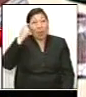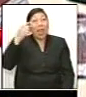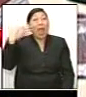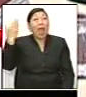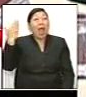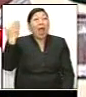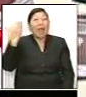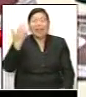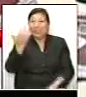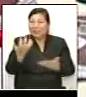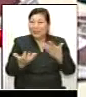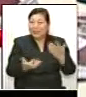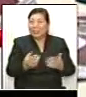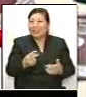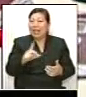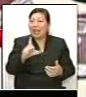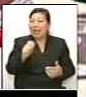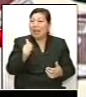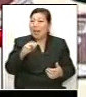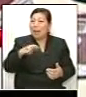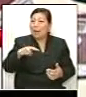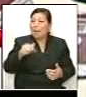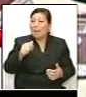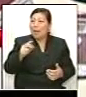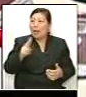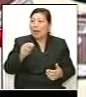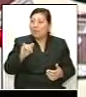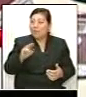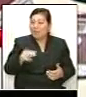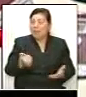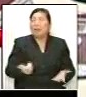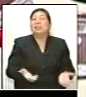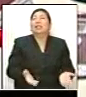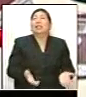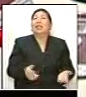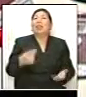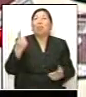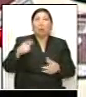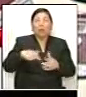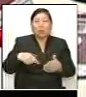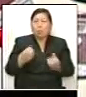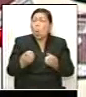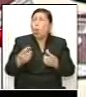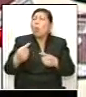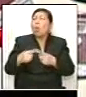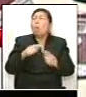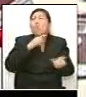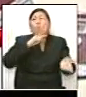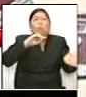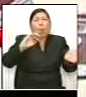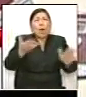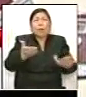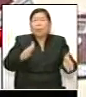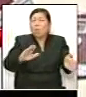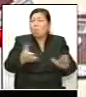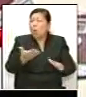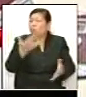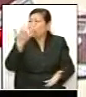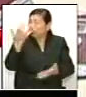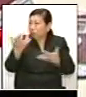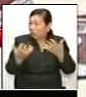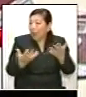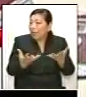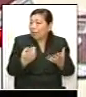atrapados, trabajando, parte de la informalidad, y mesa redonda, y hay muchísimos muertos. Pero quiero